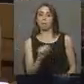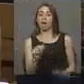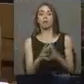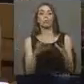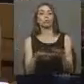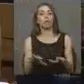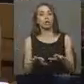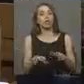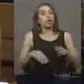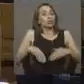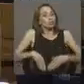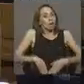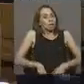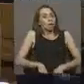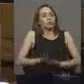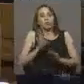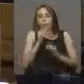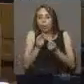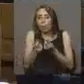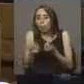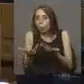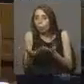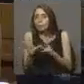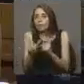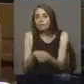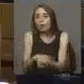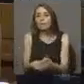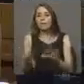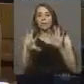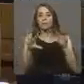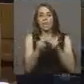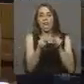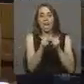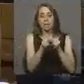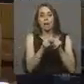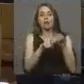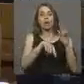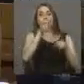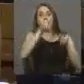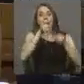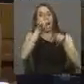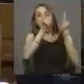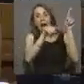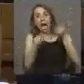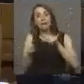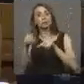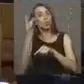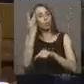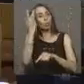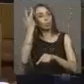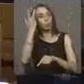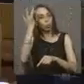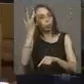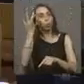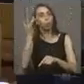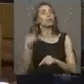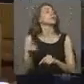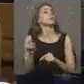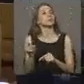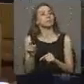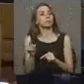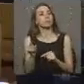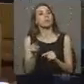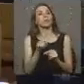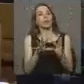Nació una familia humilde, entre medio de 10 hermanos, la mayoría de ellos muy geniales, una familia que rescata la